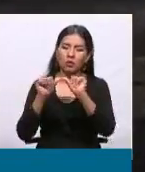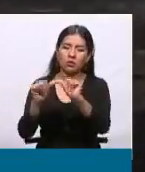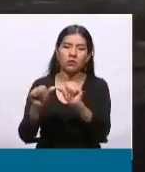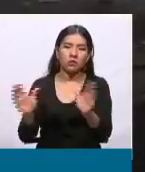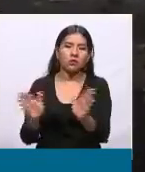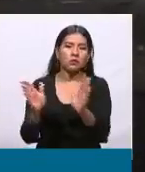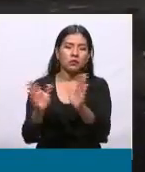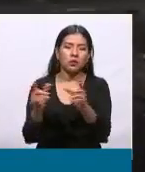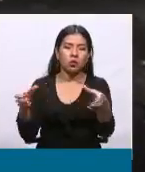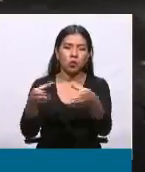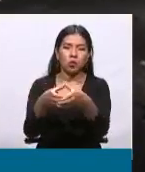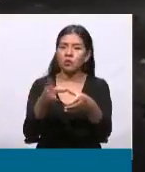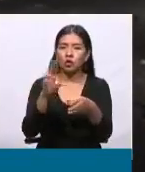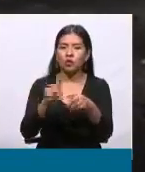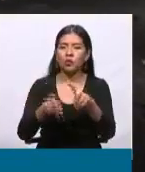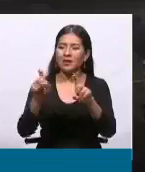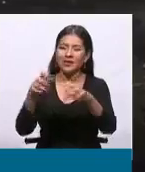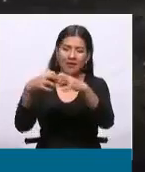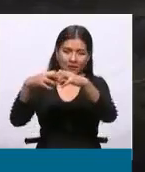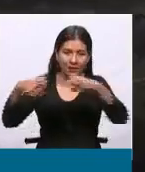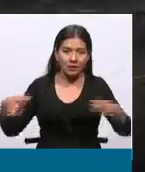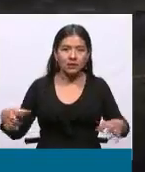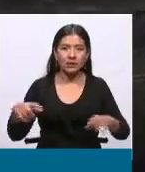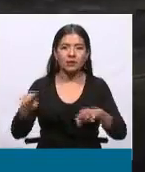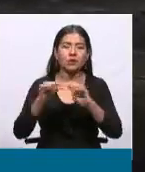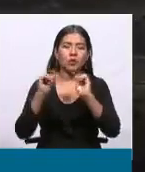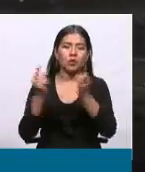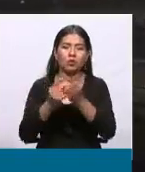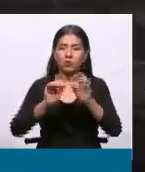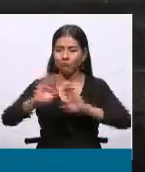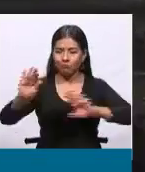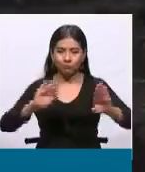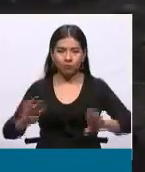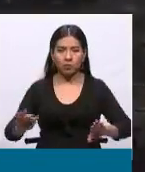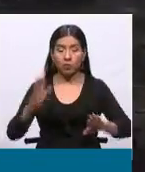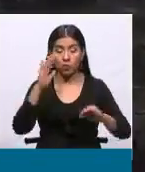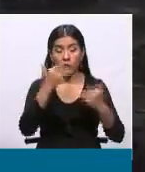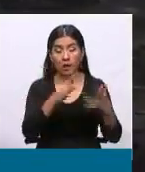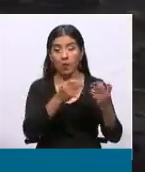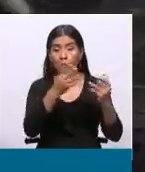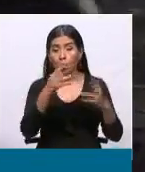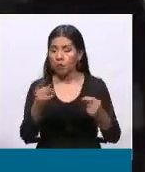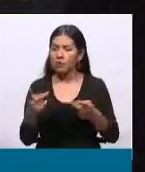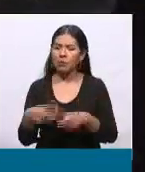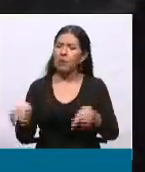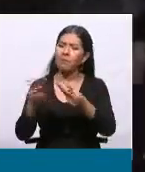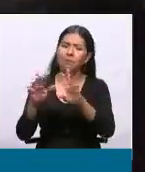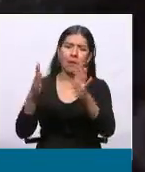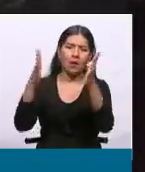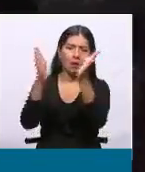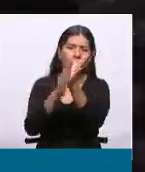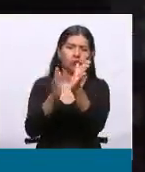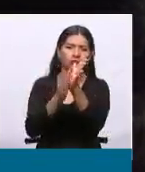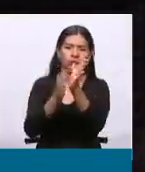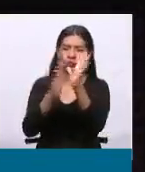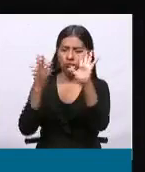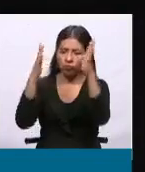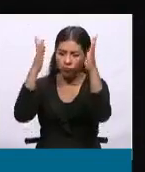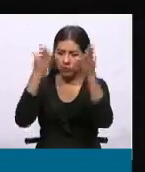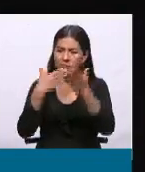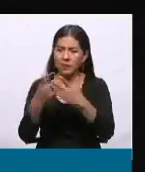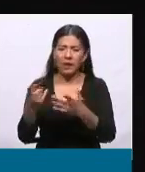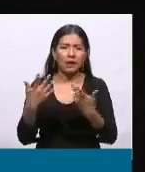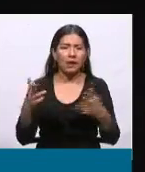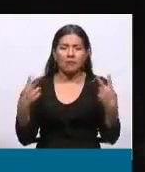Estado desarticular estos grupos que al mismo tiempo son vanagloriados como héroes por parte del Comité Cívico Pro Santa